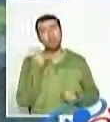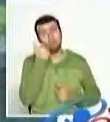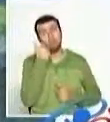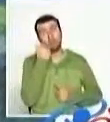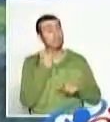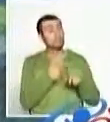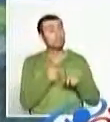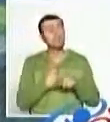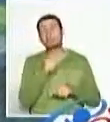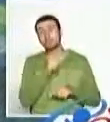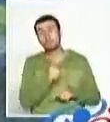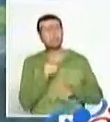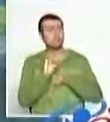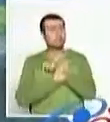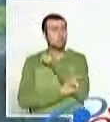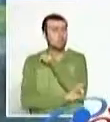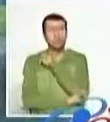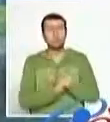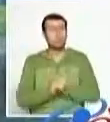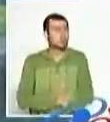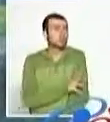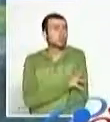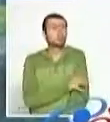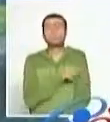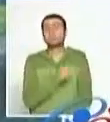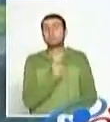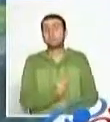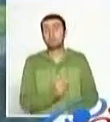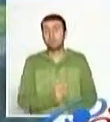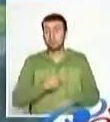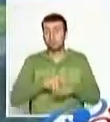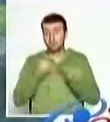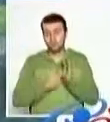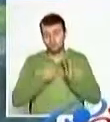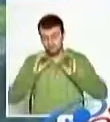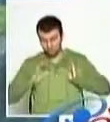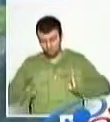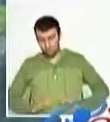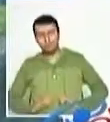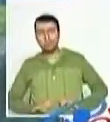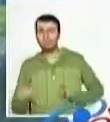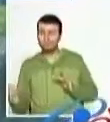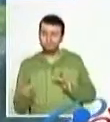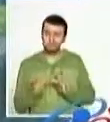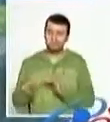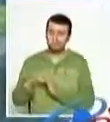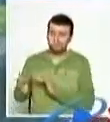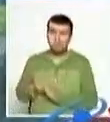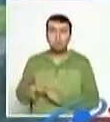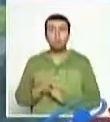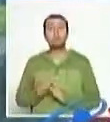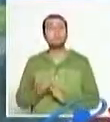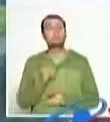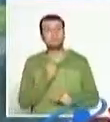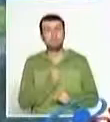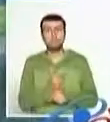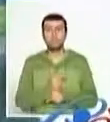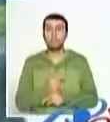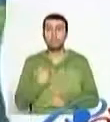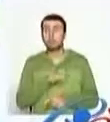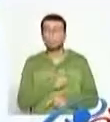de vista psicológico y emocional que afectan el resto del organismo. Y así hemos logrado un equipo multi